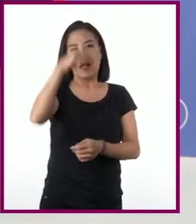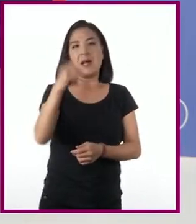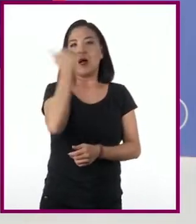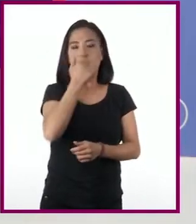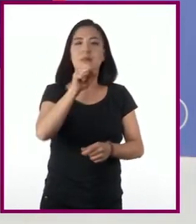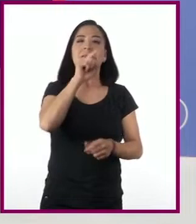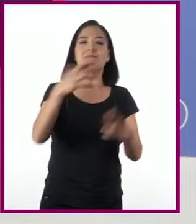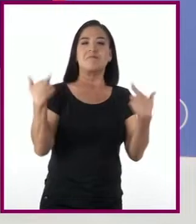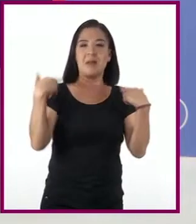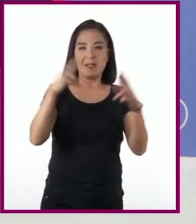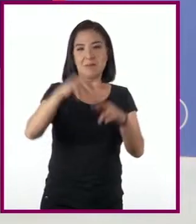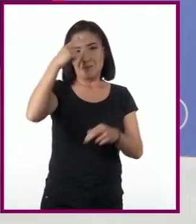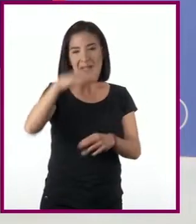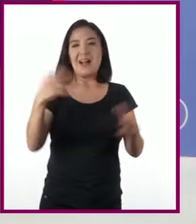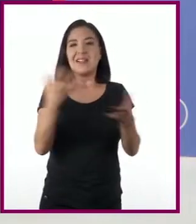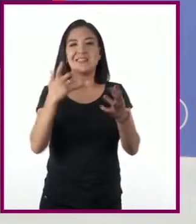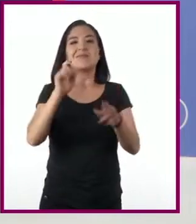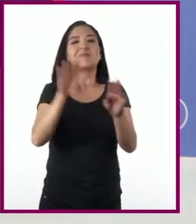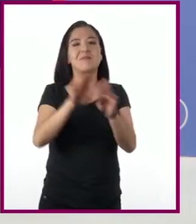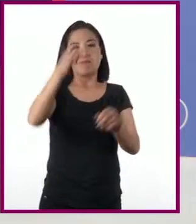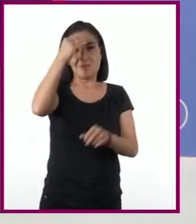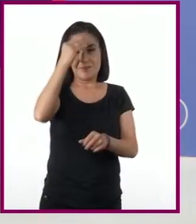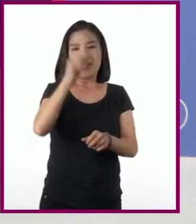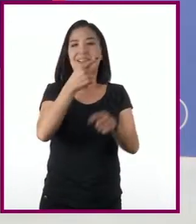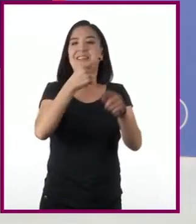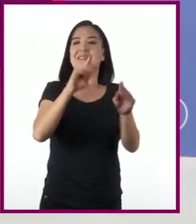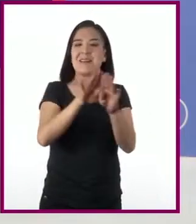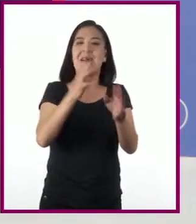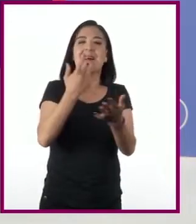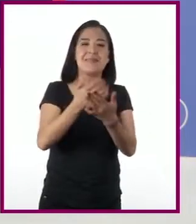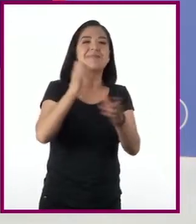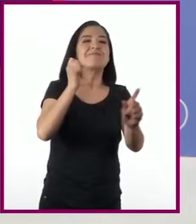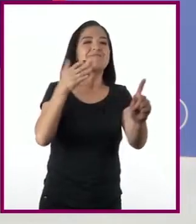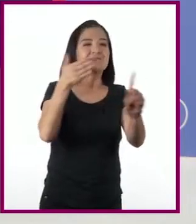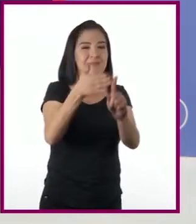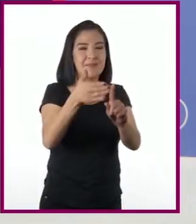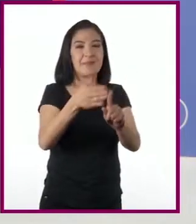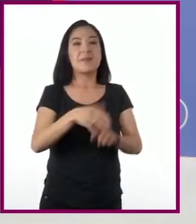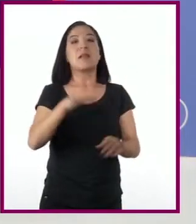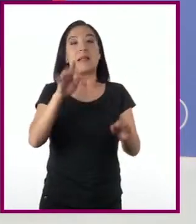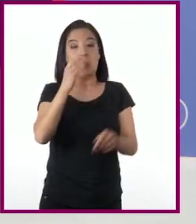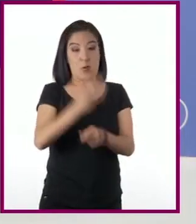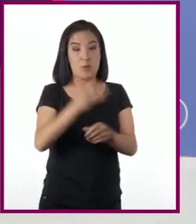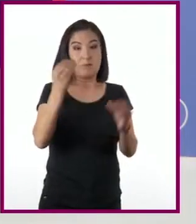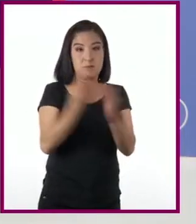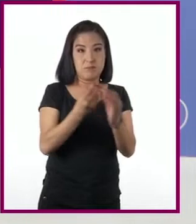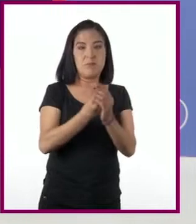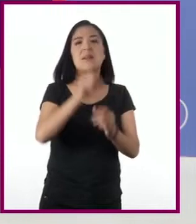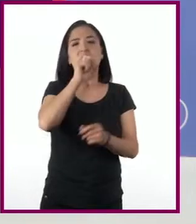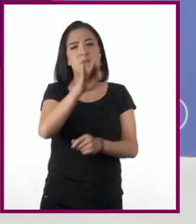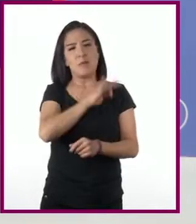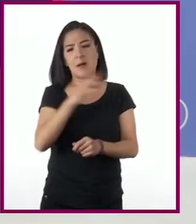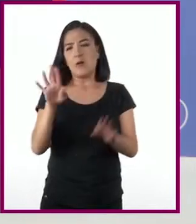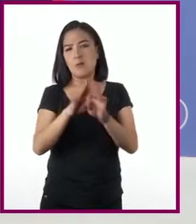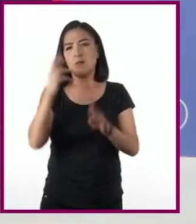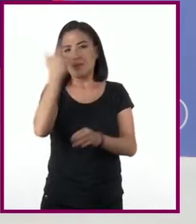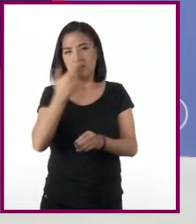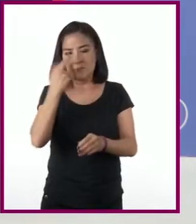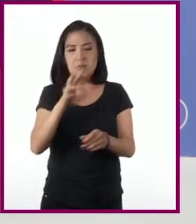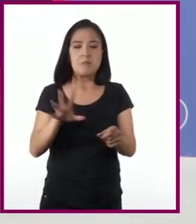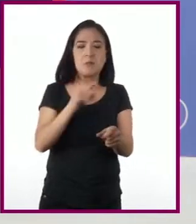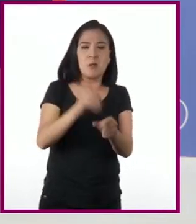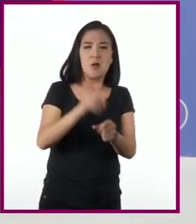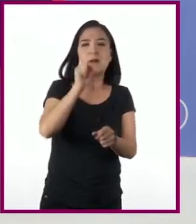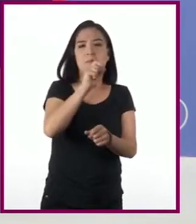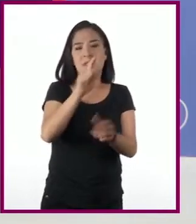para abordar el aprendizaje esperado de otra manera, y que el contenido que compartamos aquí lo puedan revisar y complementar también en